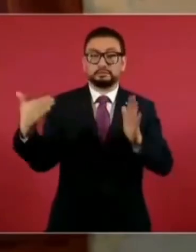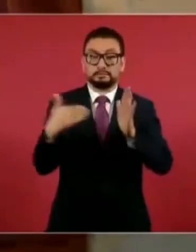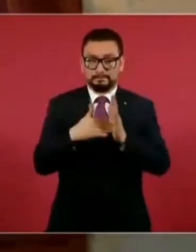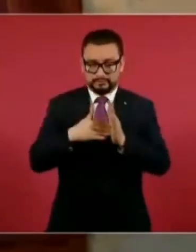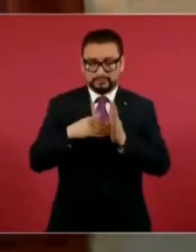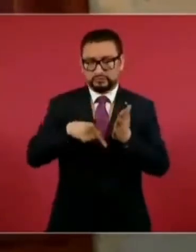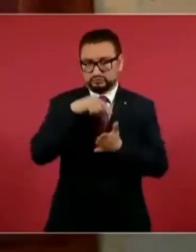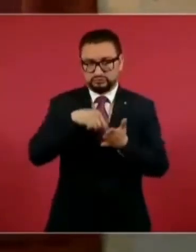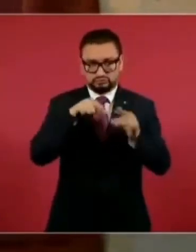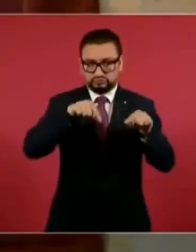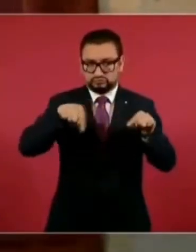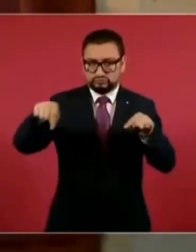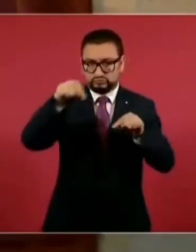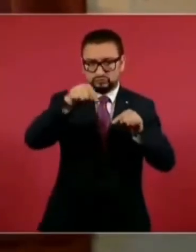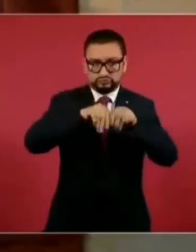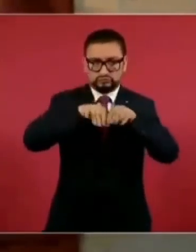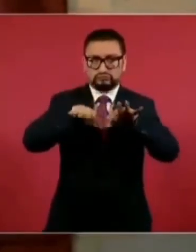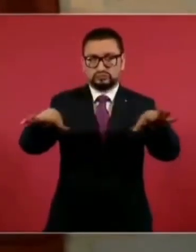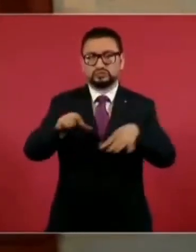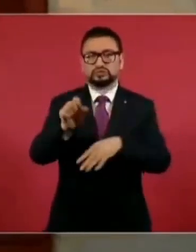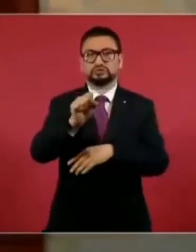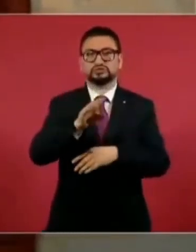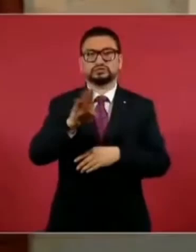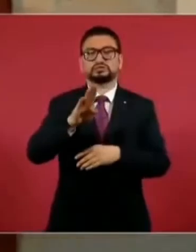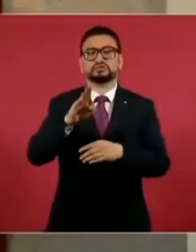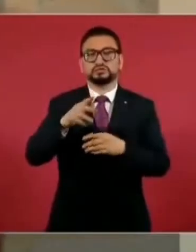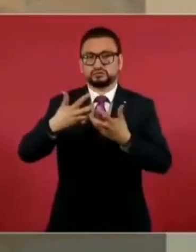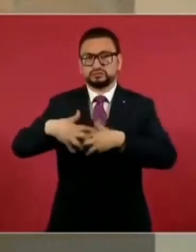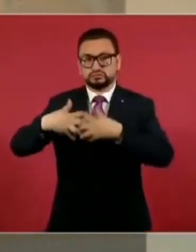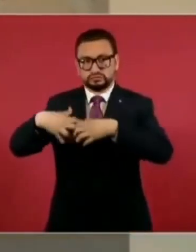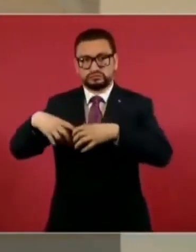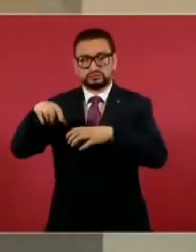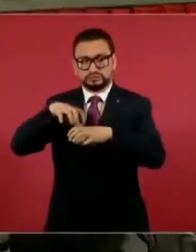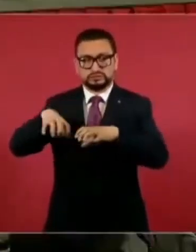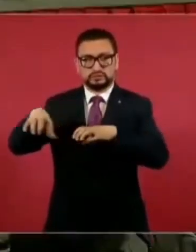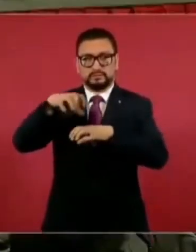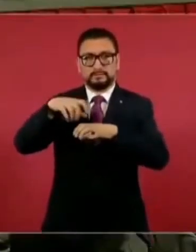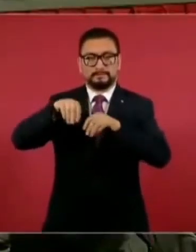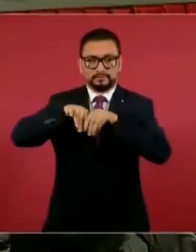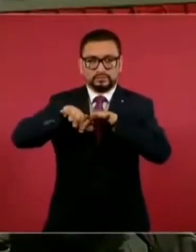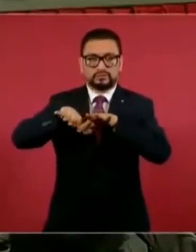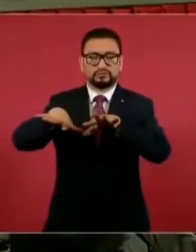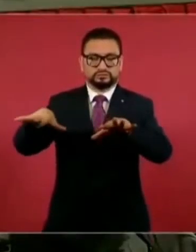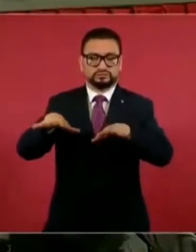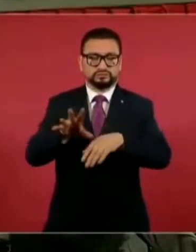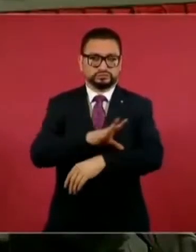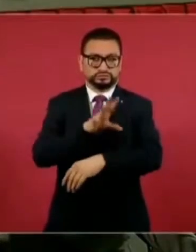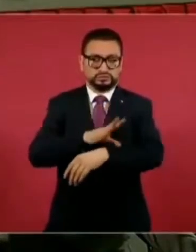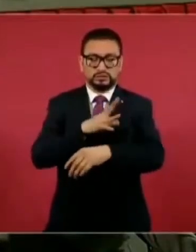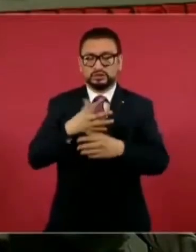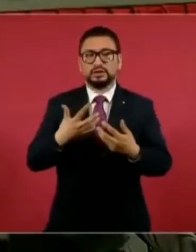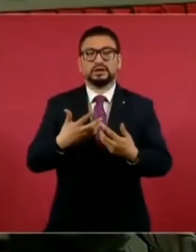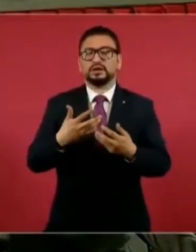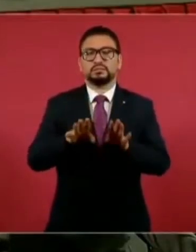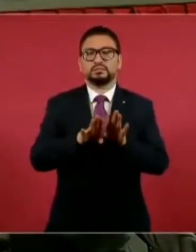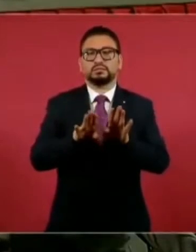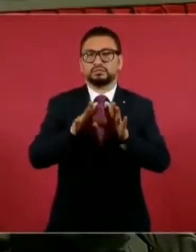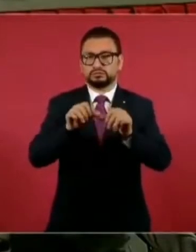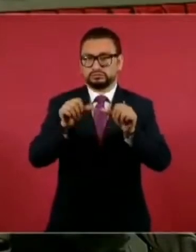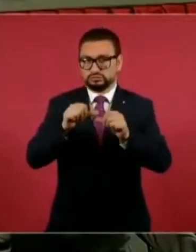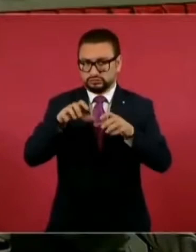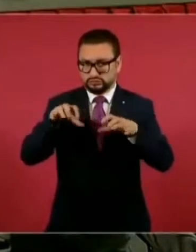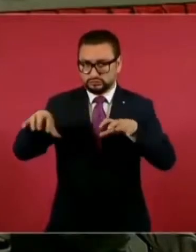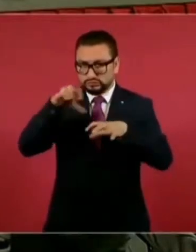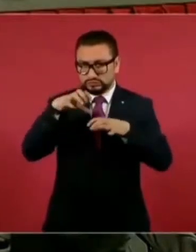distribución y en todas las subestaciones de tanto transmisión como distribución. En el área de distribución las concentramos,